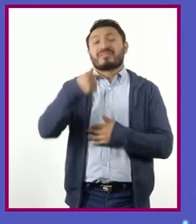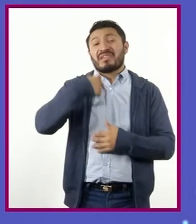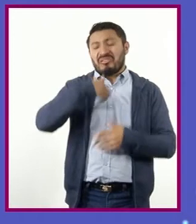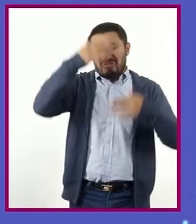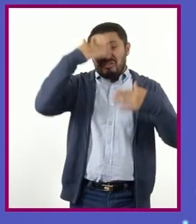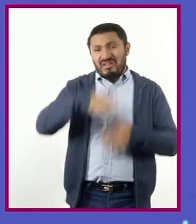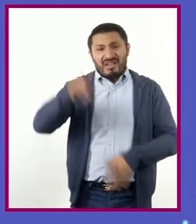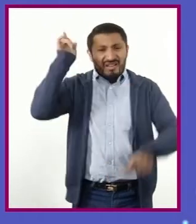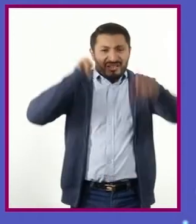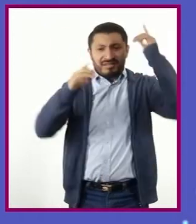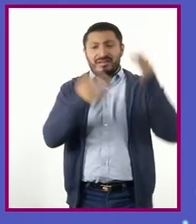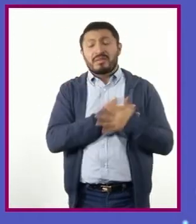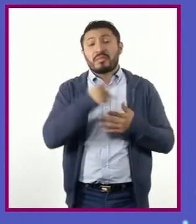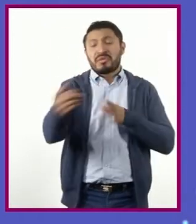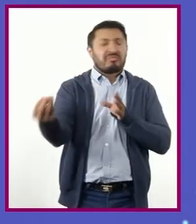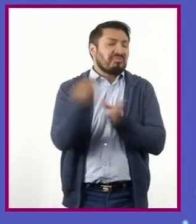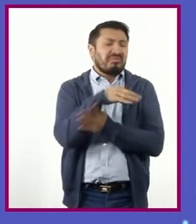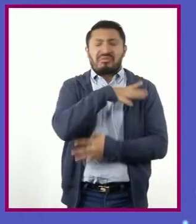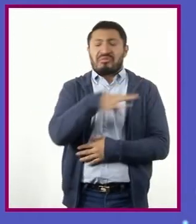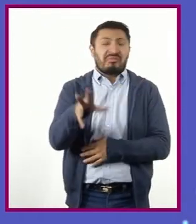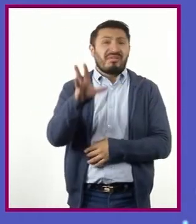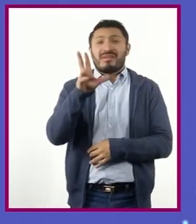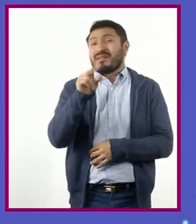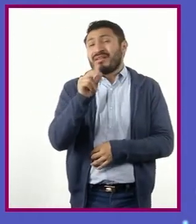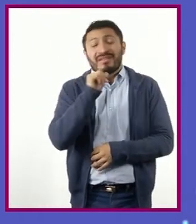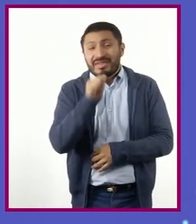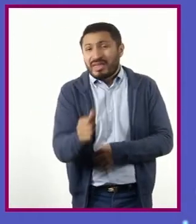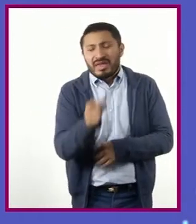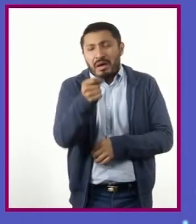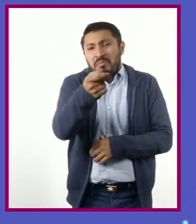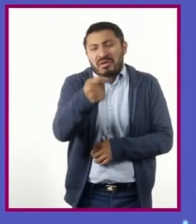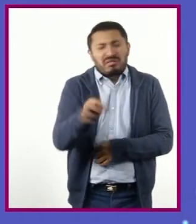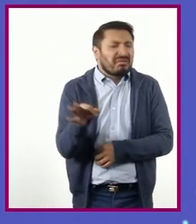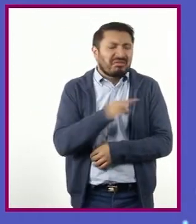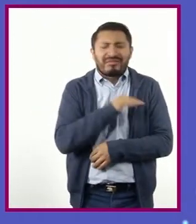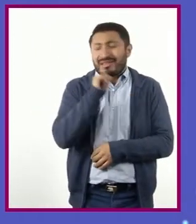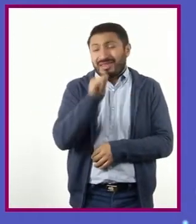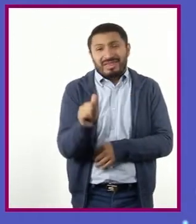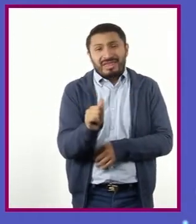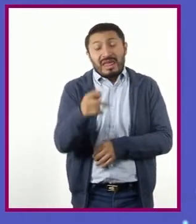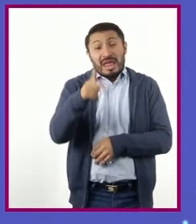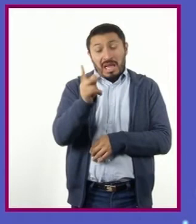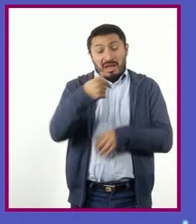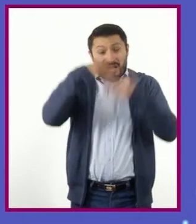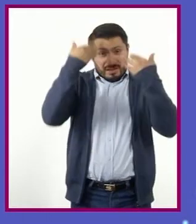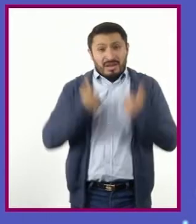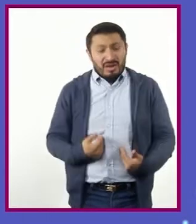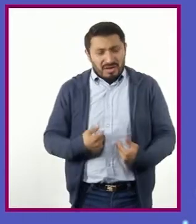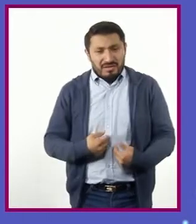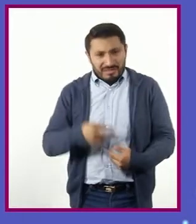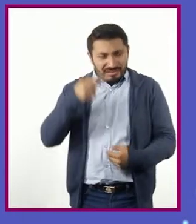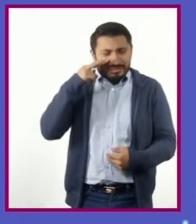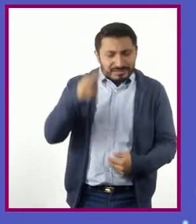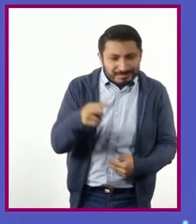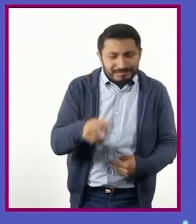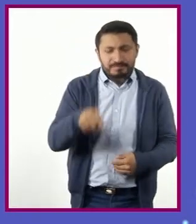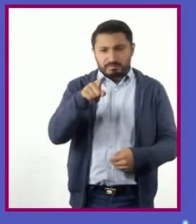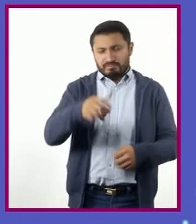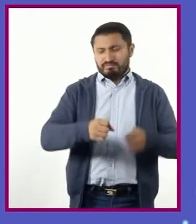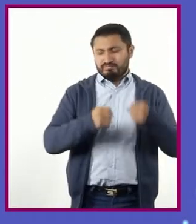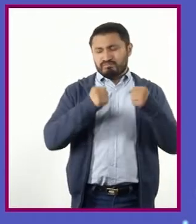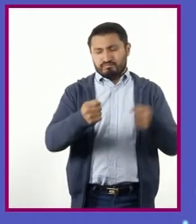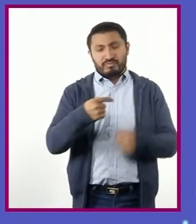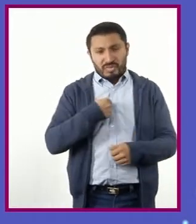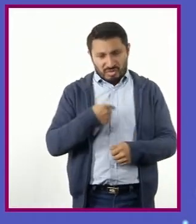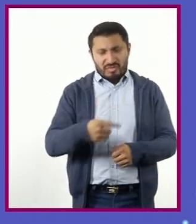amor en tus desprecios no alcanza un átomo de esperanza, pero yo, viendo tan fuerte rigor,